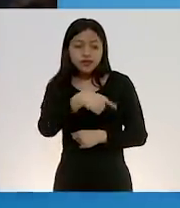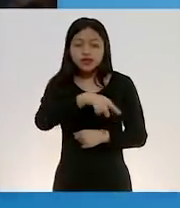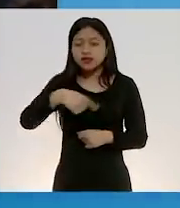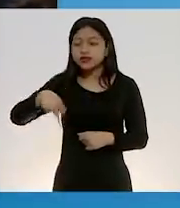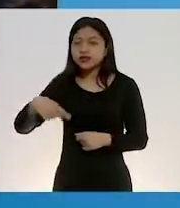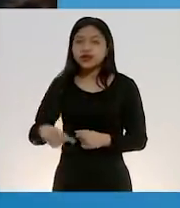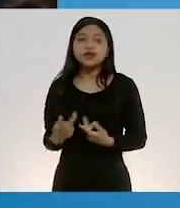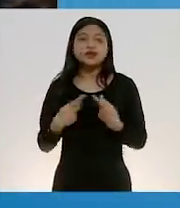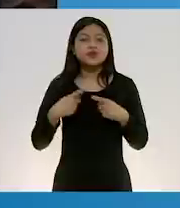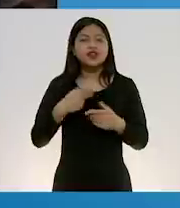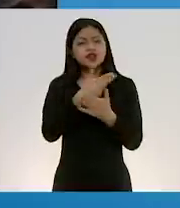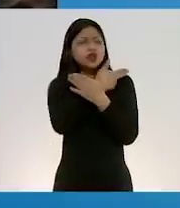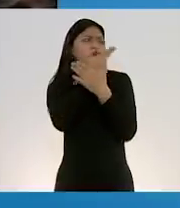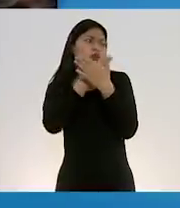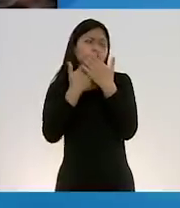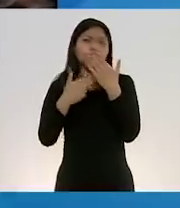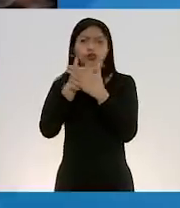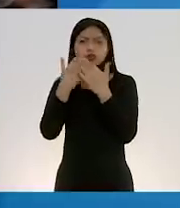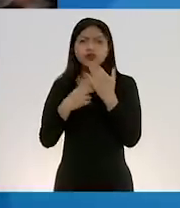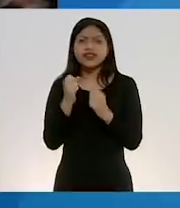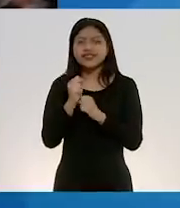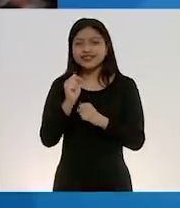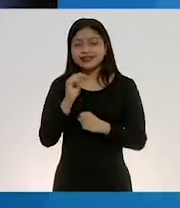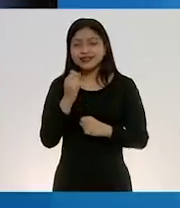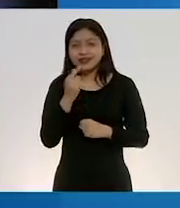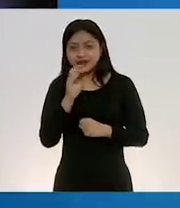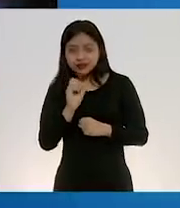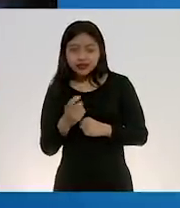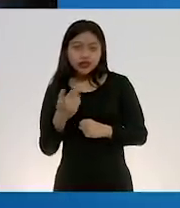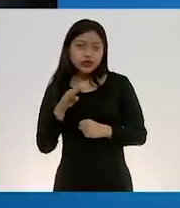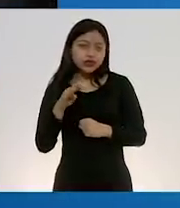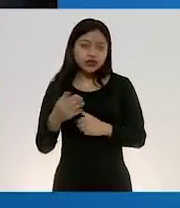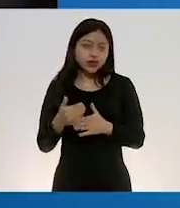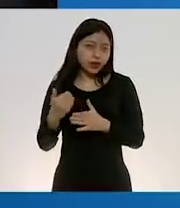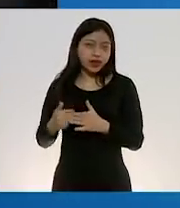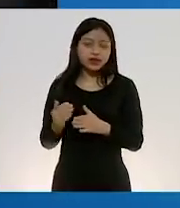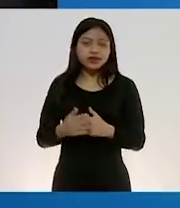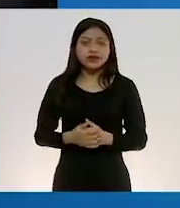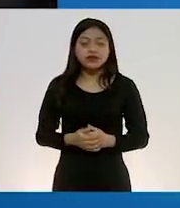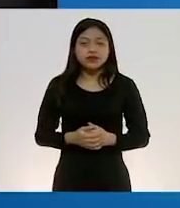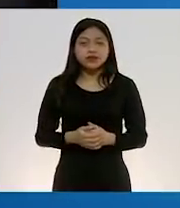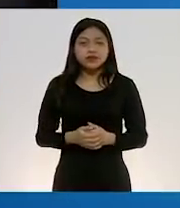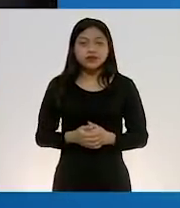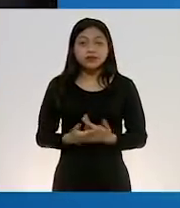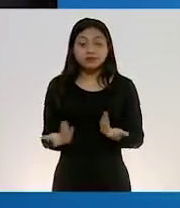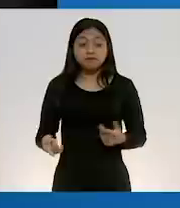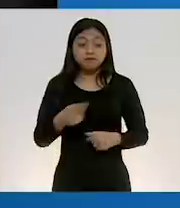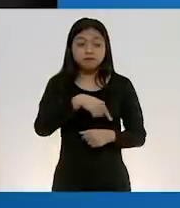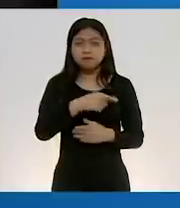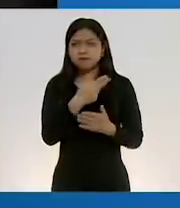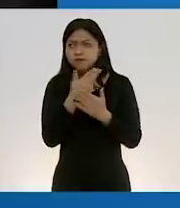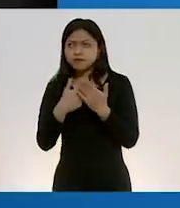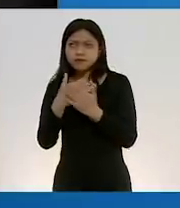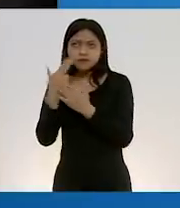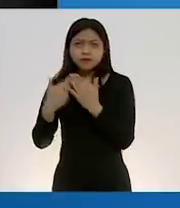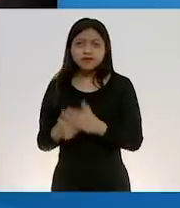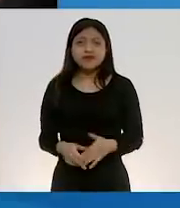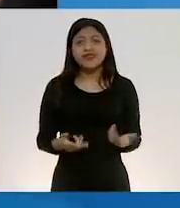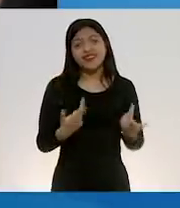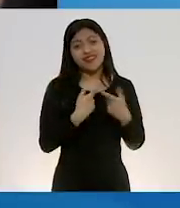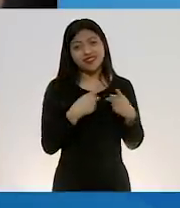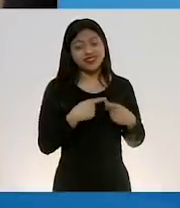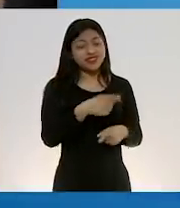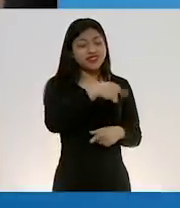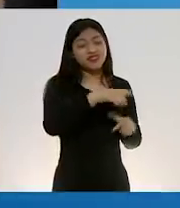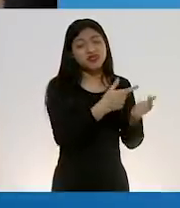pintores del siglo XVIII y primera mitad del siglo XIX. El retrato, considerado durante siglos como un género menor, se vuelve